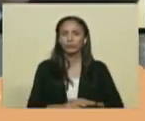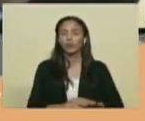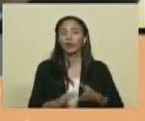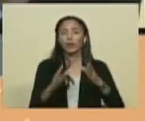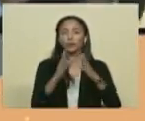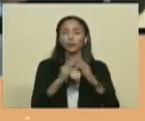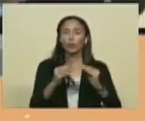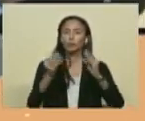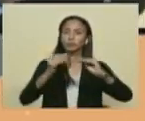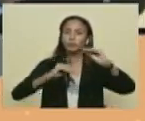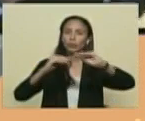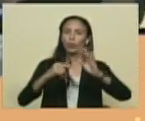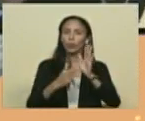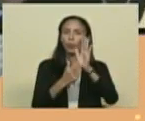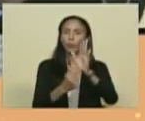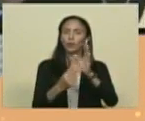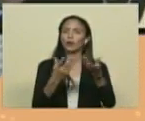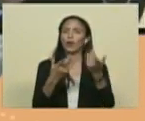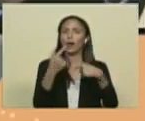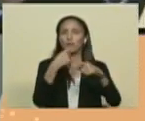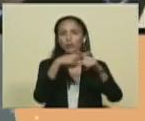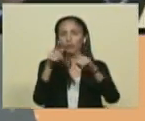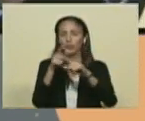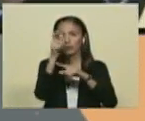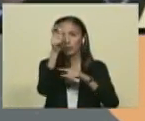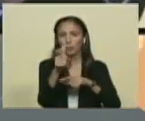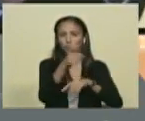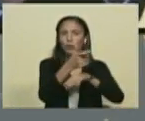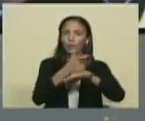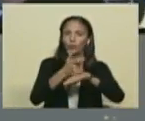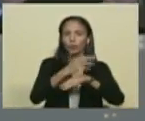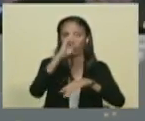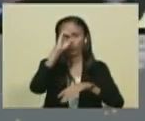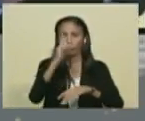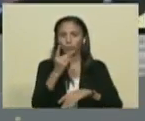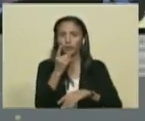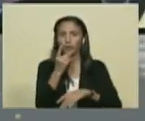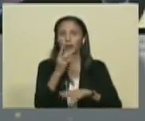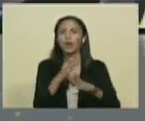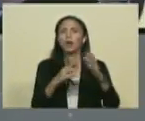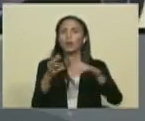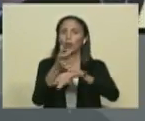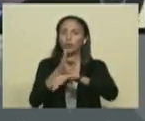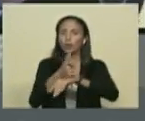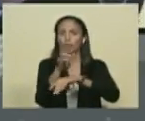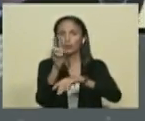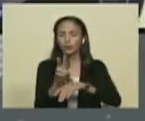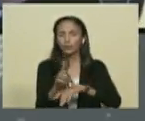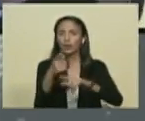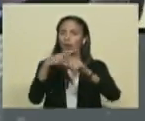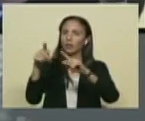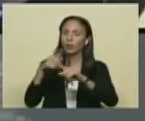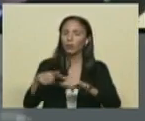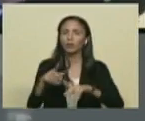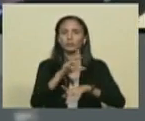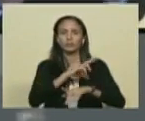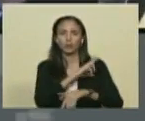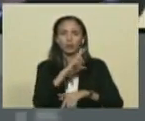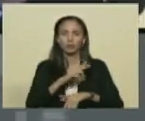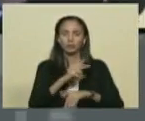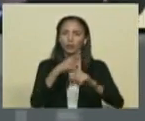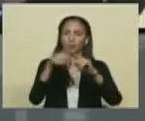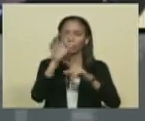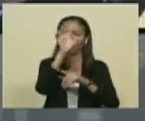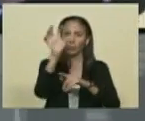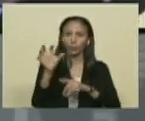coincidido en señalar tanto de los anfitriones de este evento, que es el gobierno de la República Dominicana, como los cancilleres de los países acompañantes,